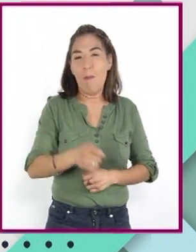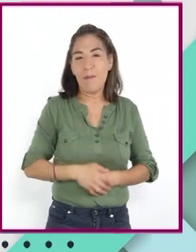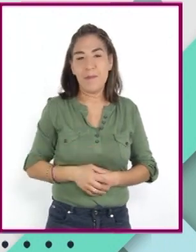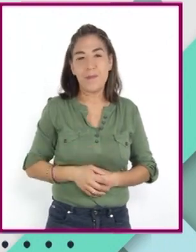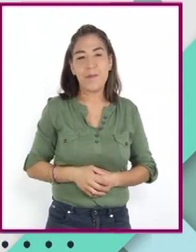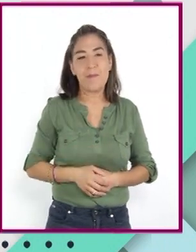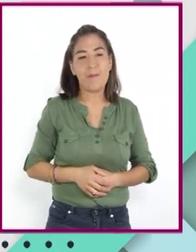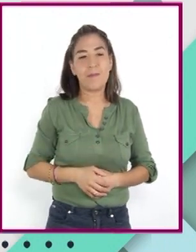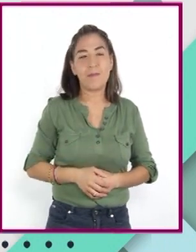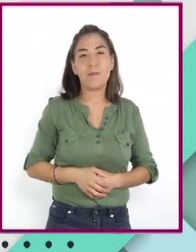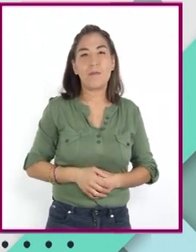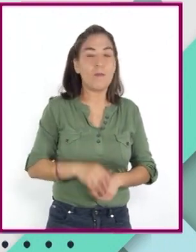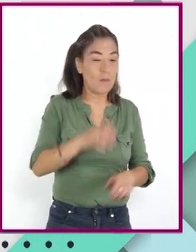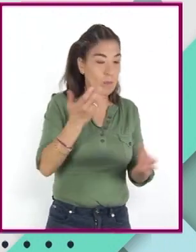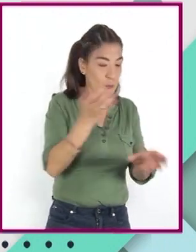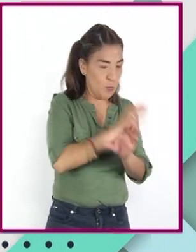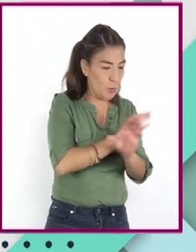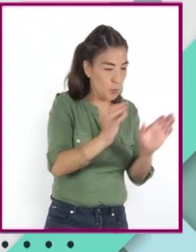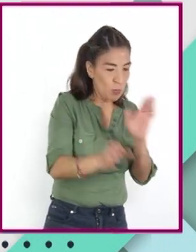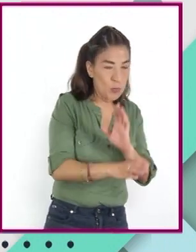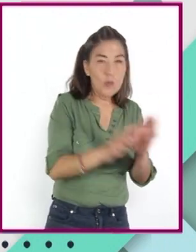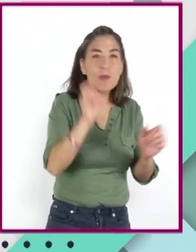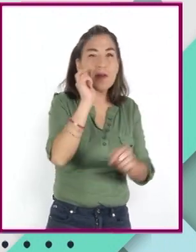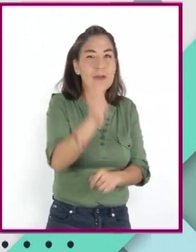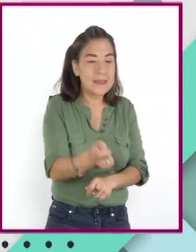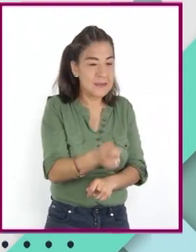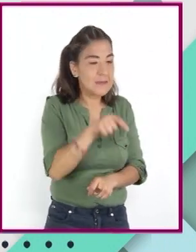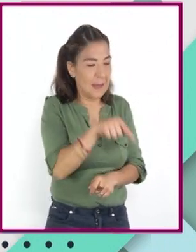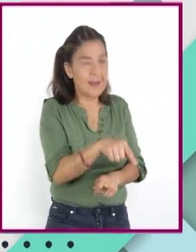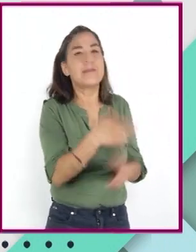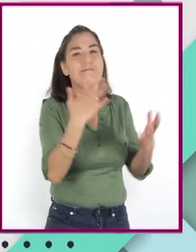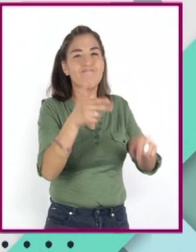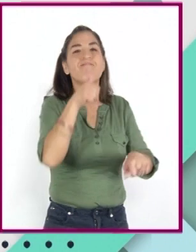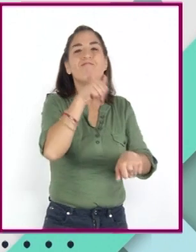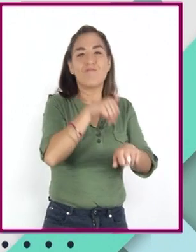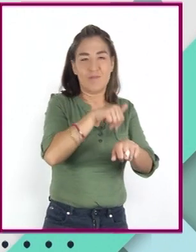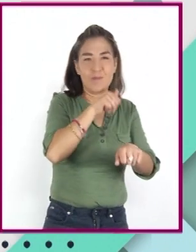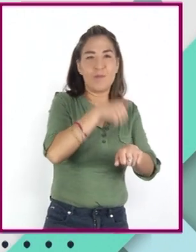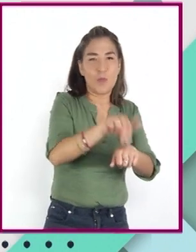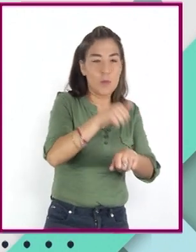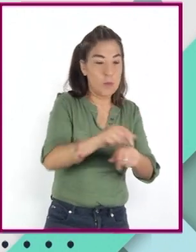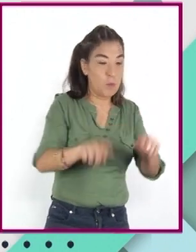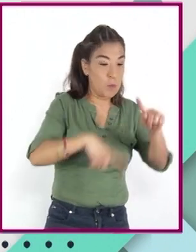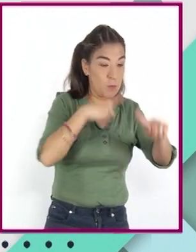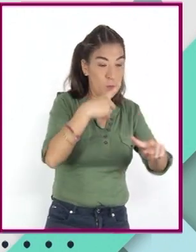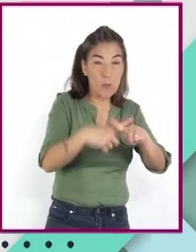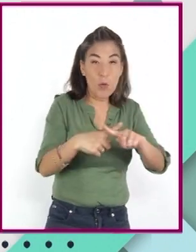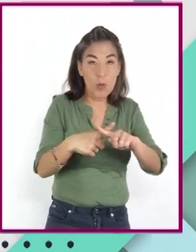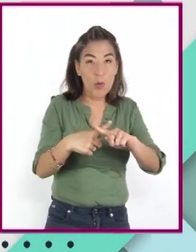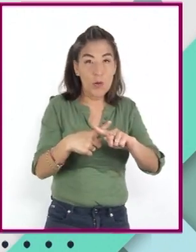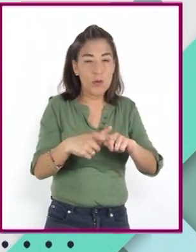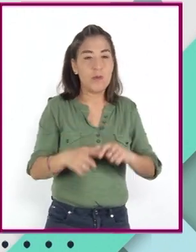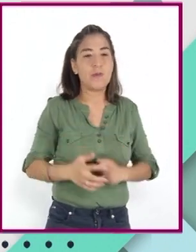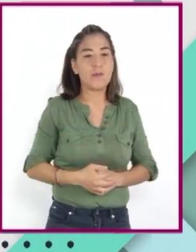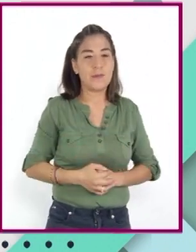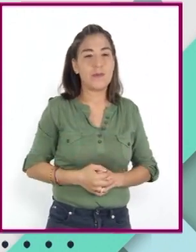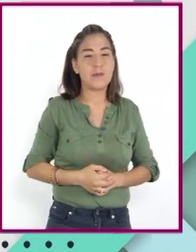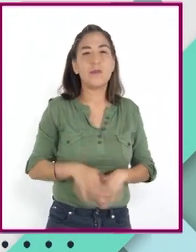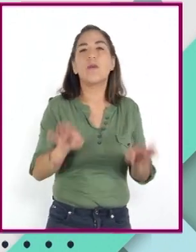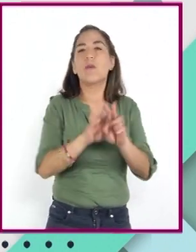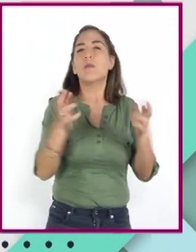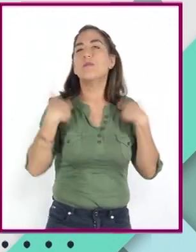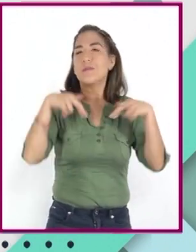El producto hace referencia a una multiplicación. Entonces, si es una multiplicación, la